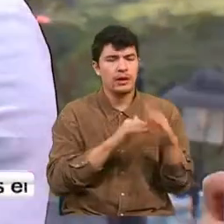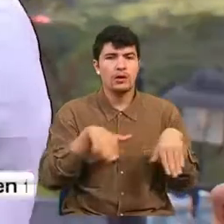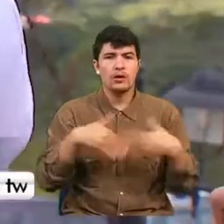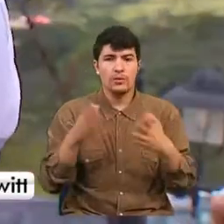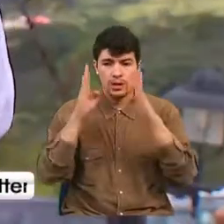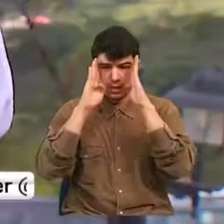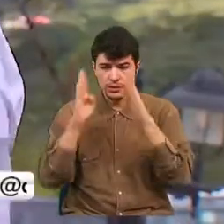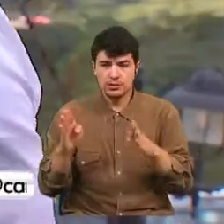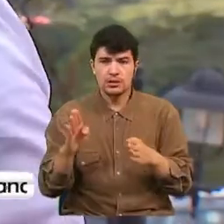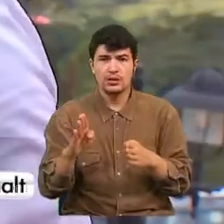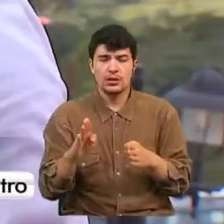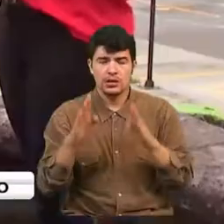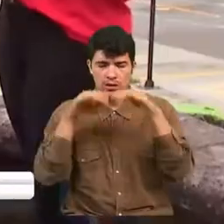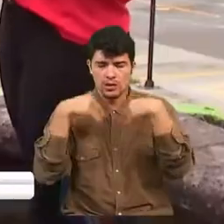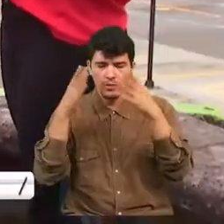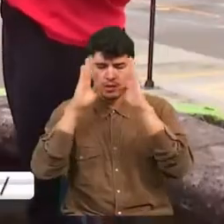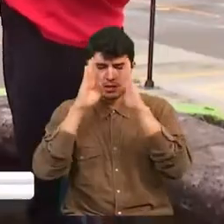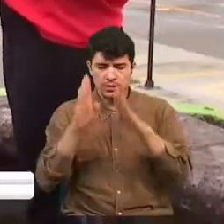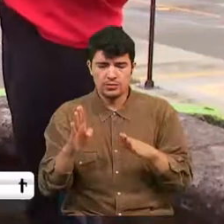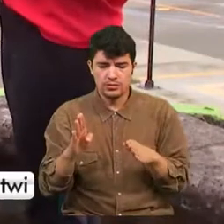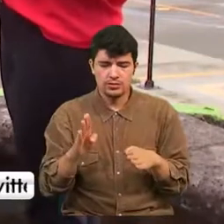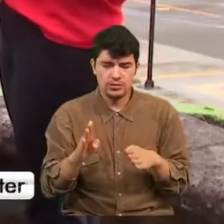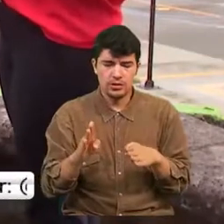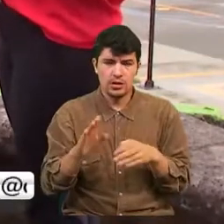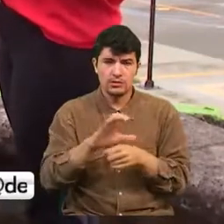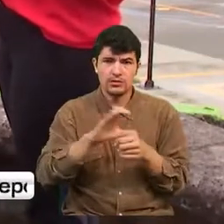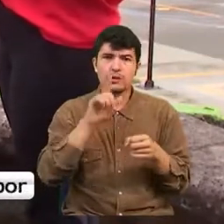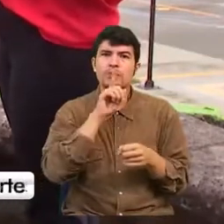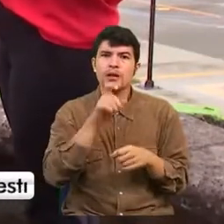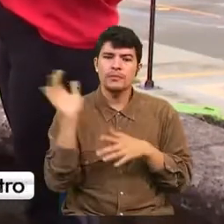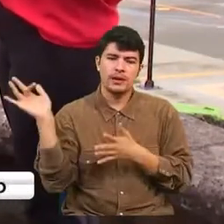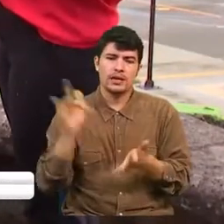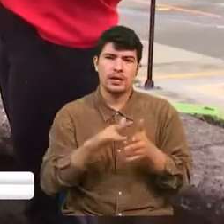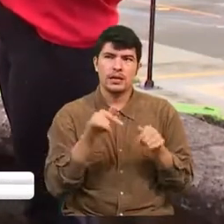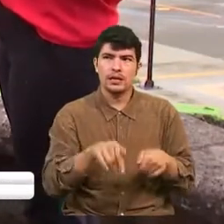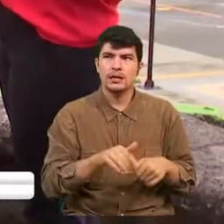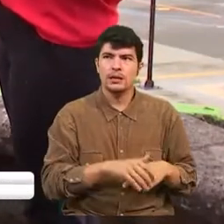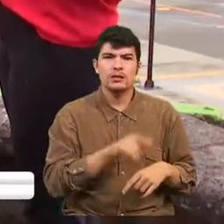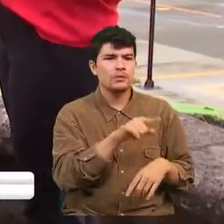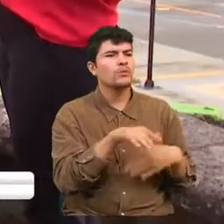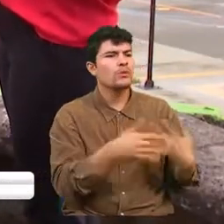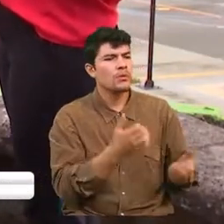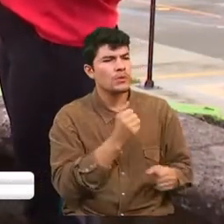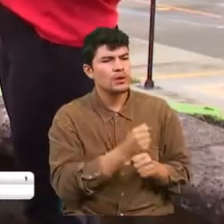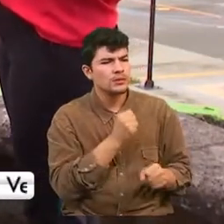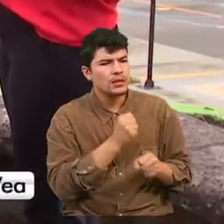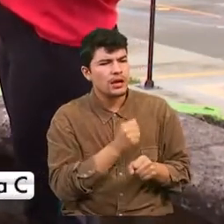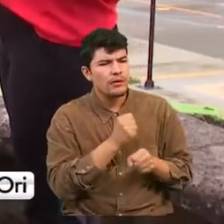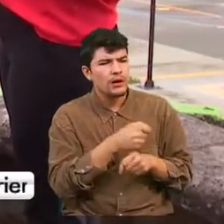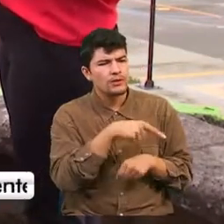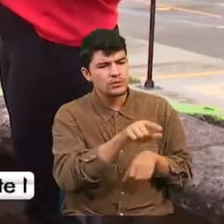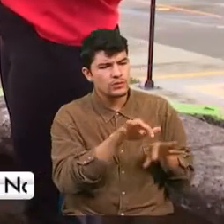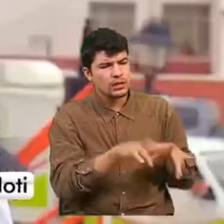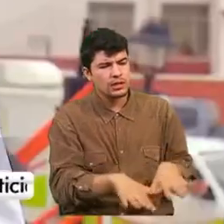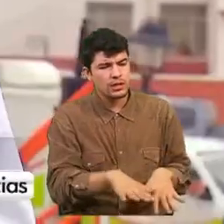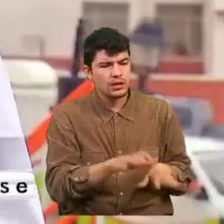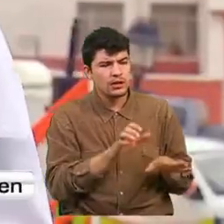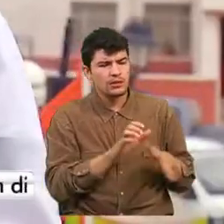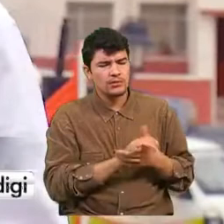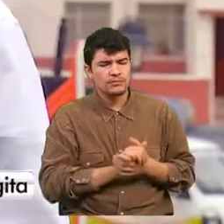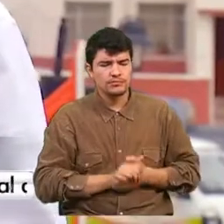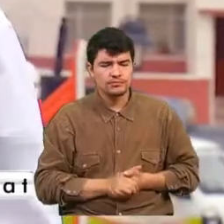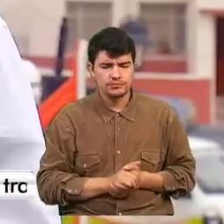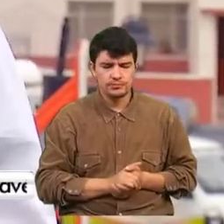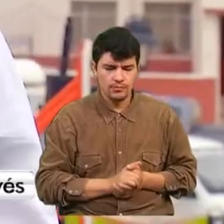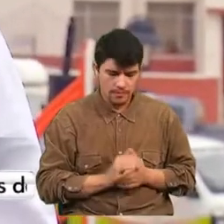comunidad en Bucaramanga y cómo venimos hasta aquí. ¿Cómo es ese trabajo precisamente descentralizado de los diferentes despachos y en especial el suyo, secretario? Bueno,